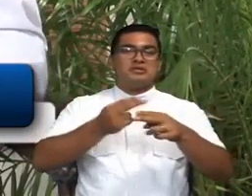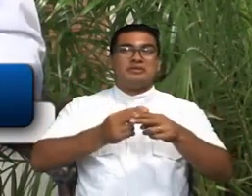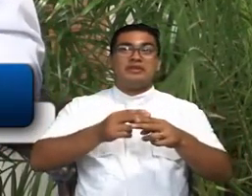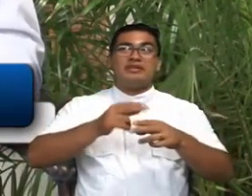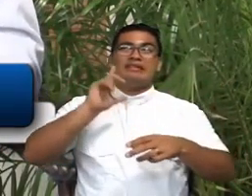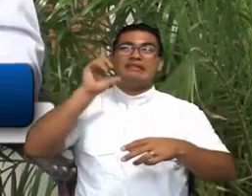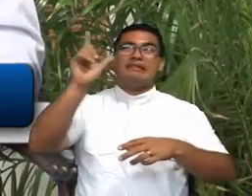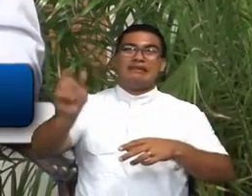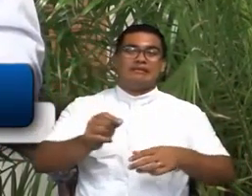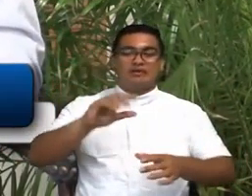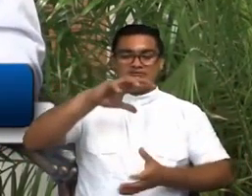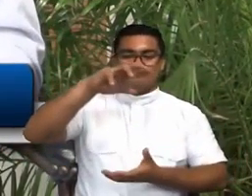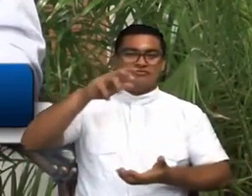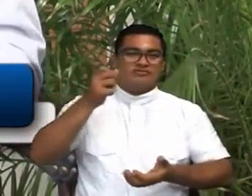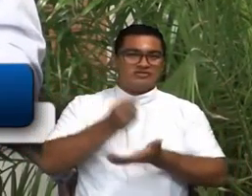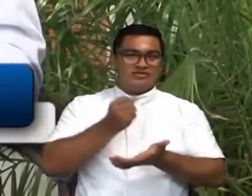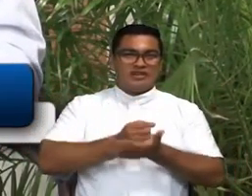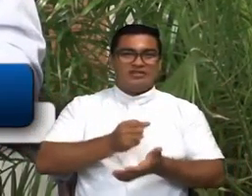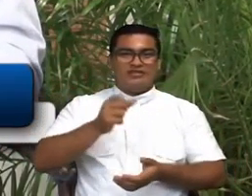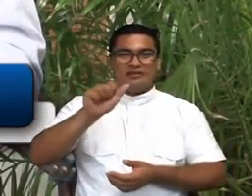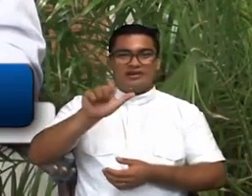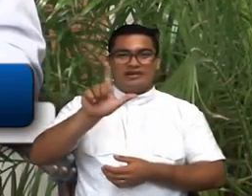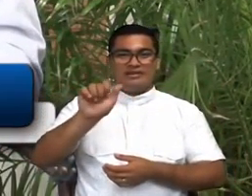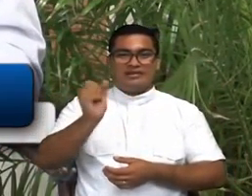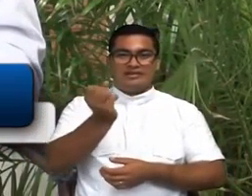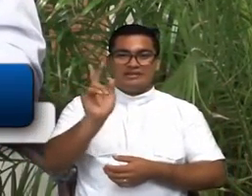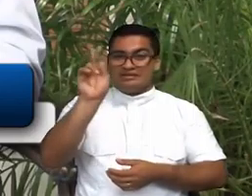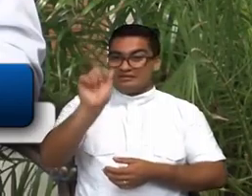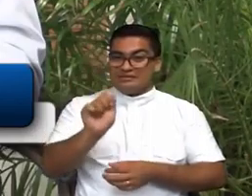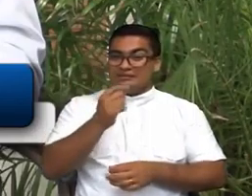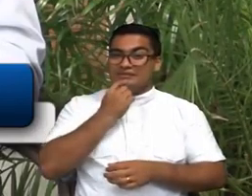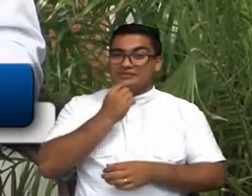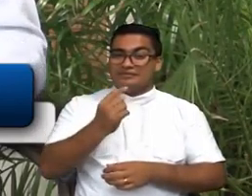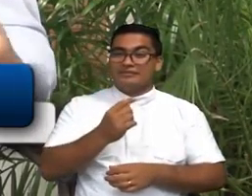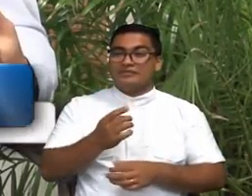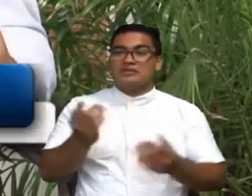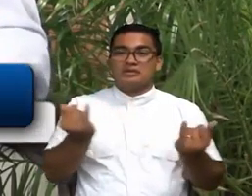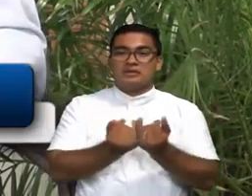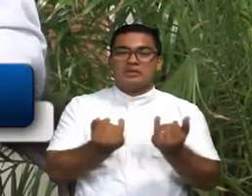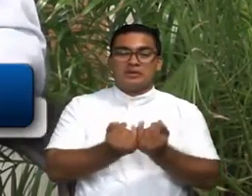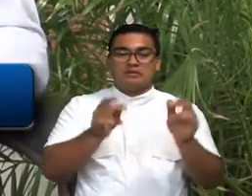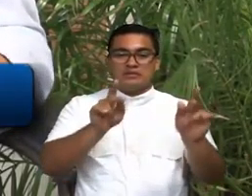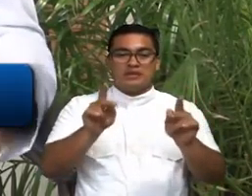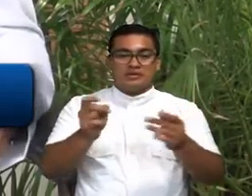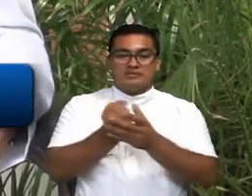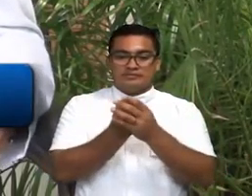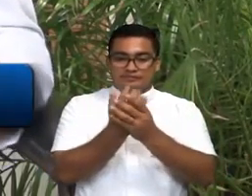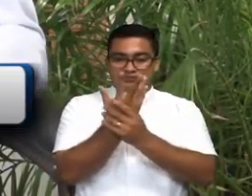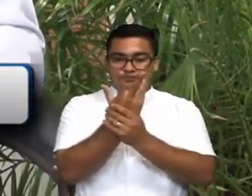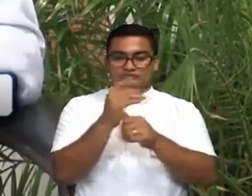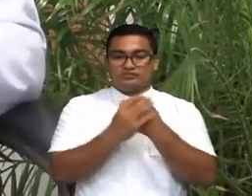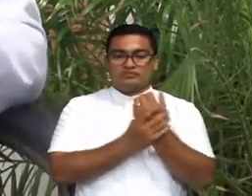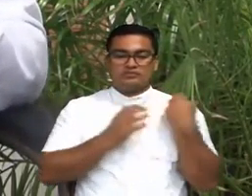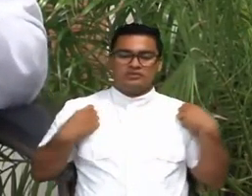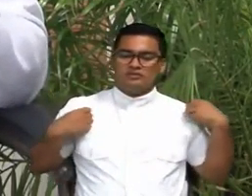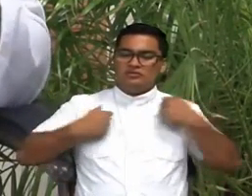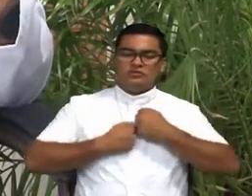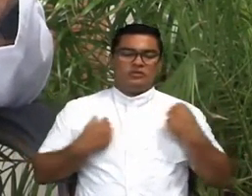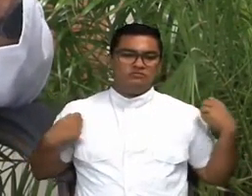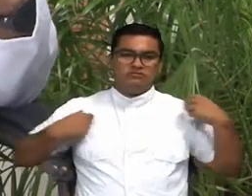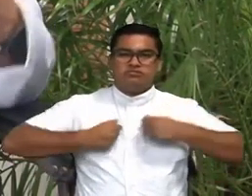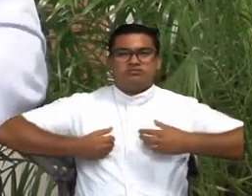súper fríos, que incluso este tipo de personas tienden a tener protección, hasta 5 o 6 camisas, aparte